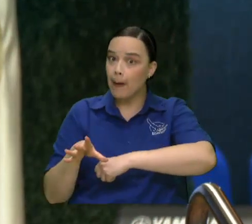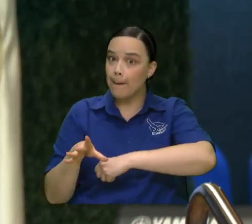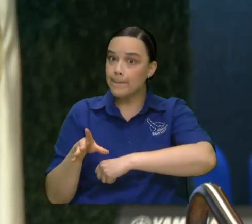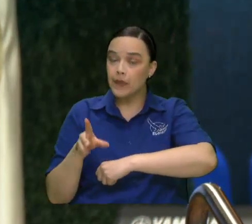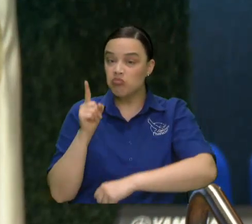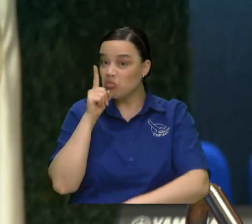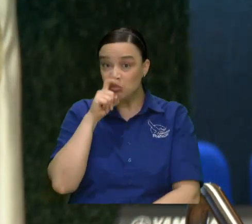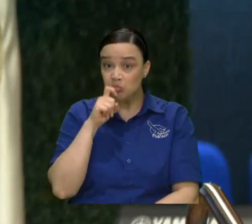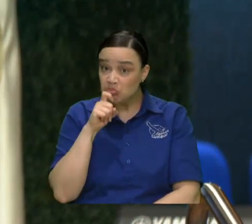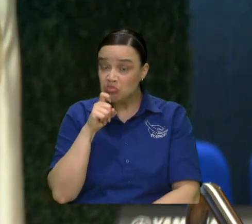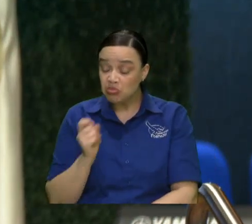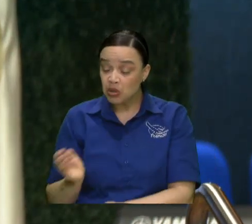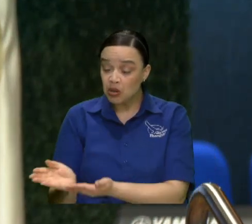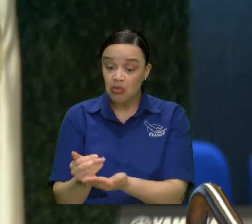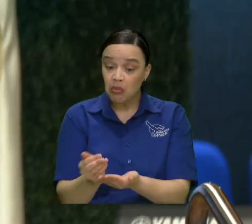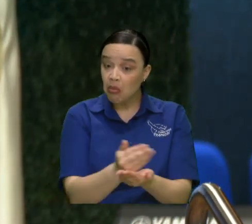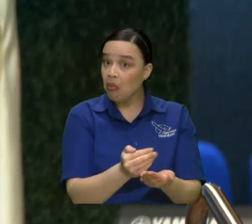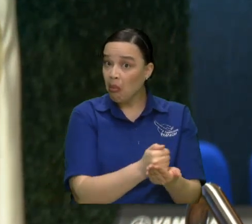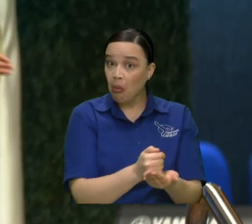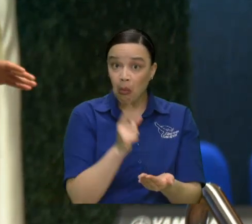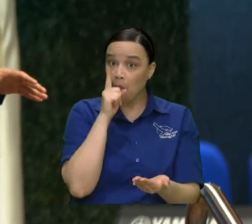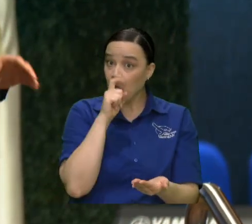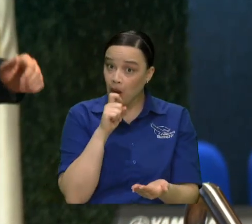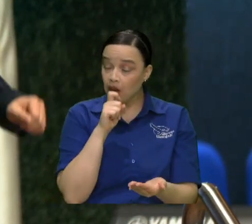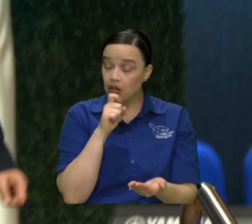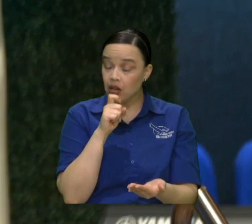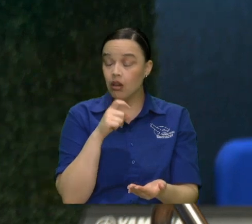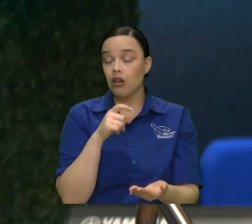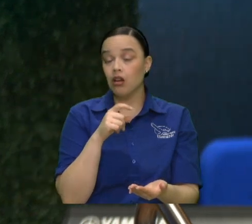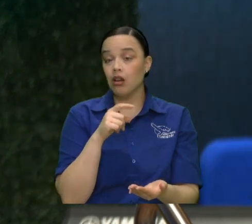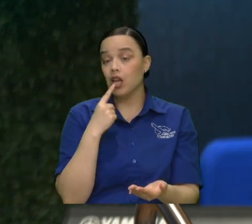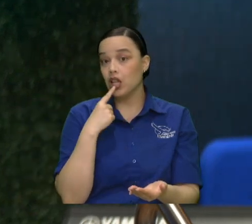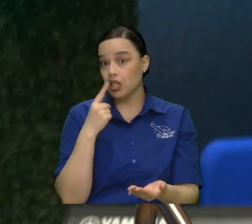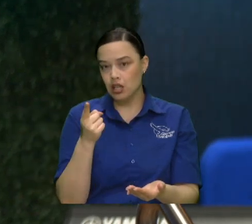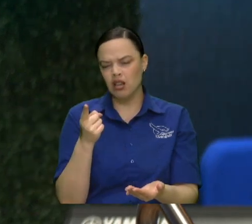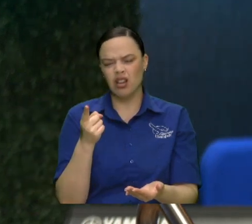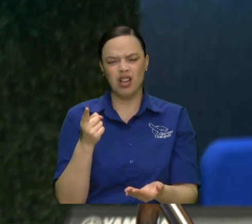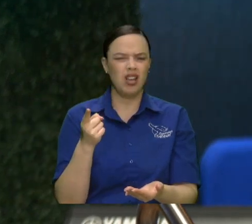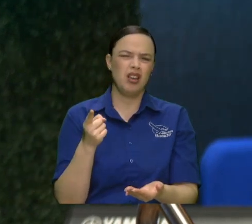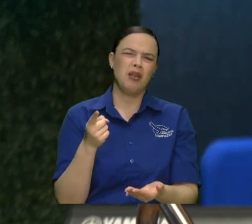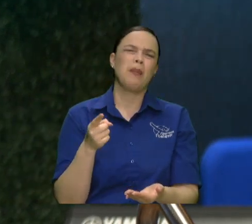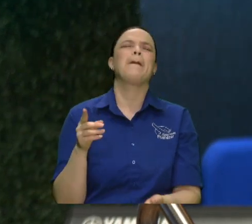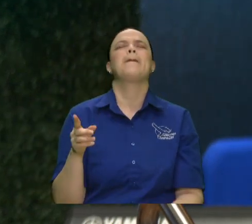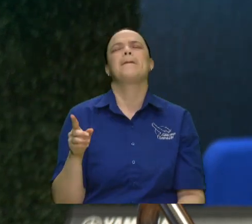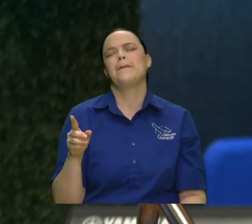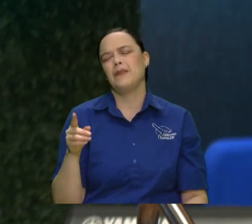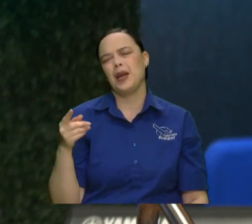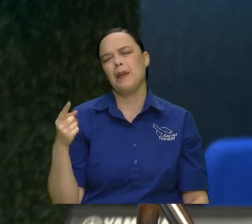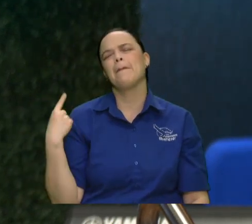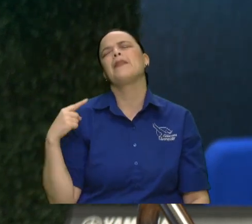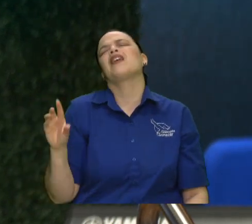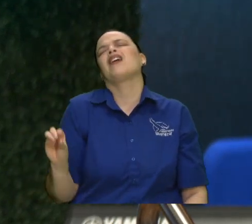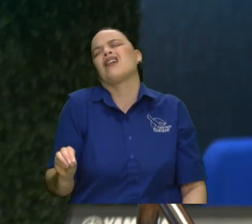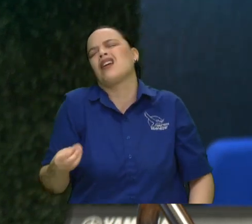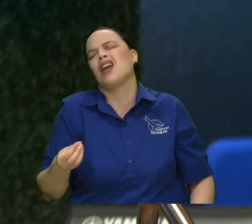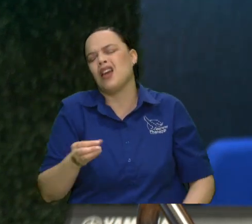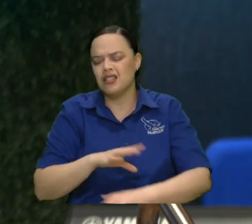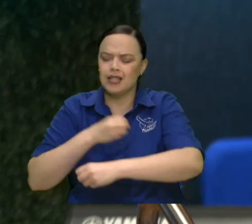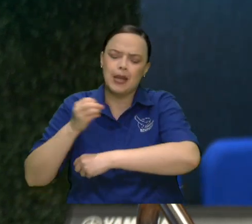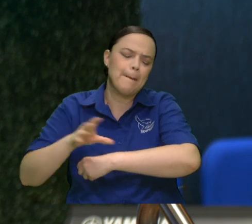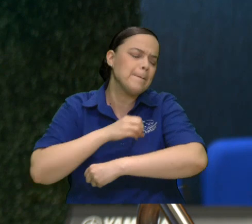intención de ellos era hacerles creer que era por gusto estar sembrando pero estos enemigos se aprovechaban de